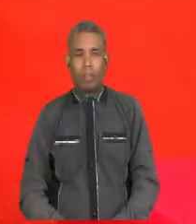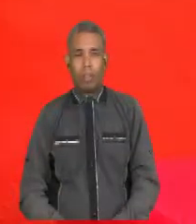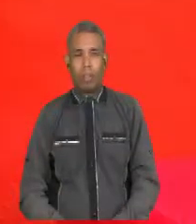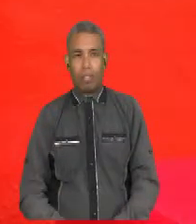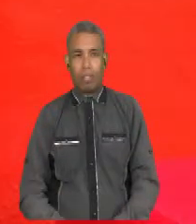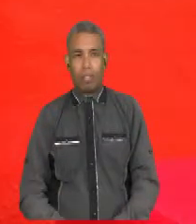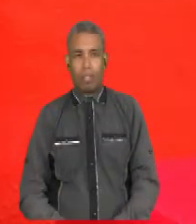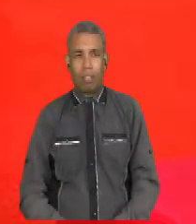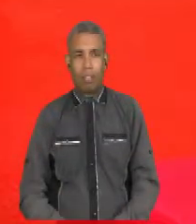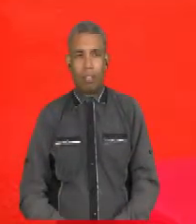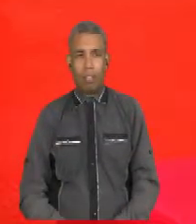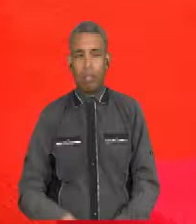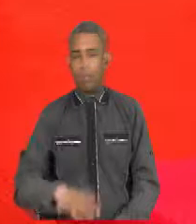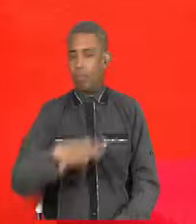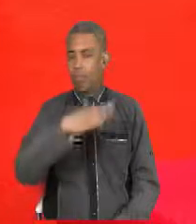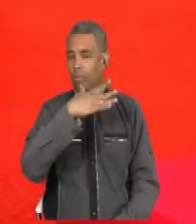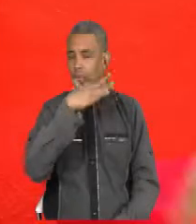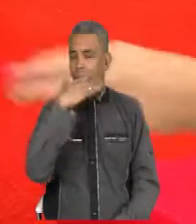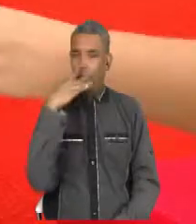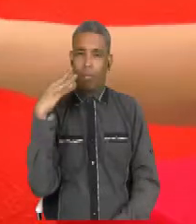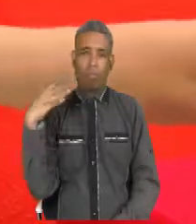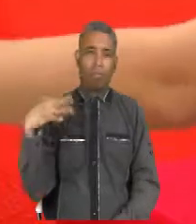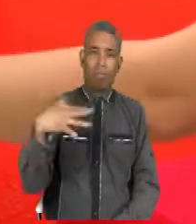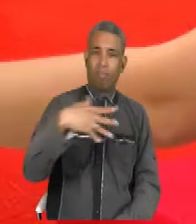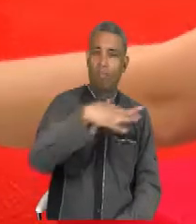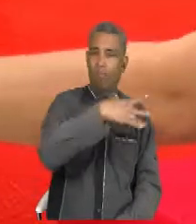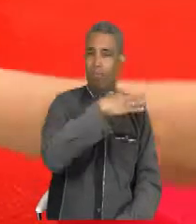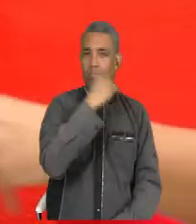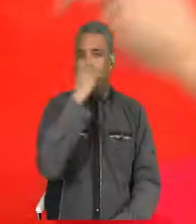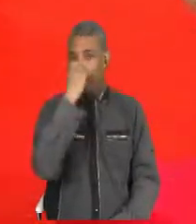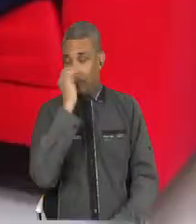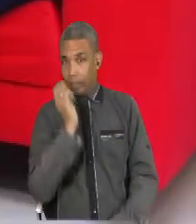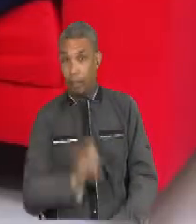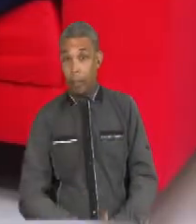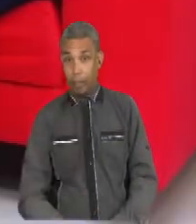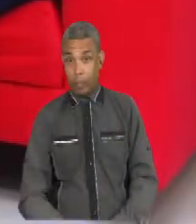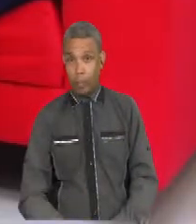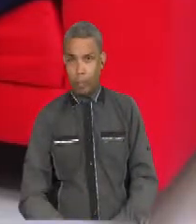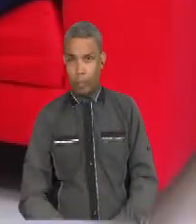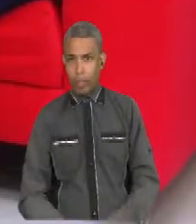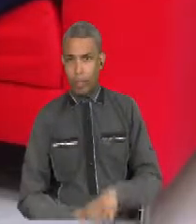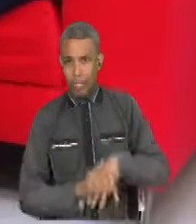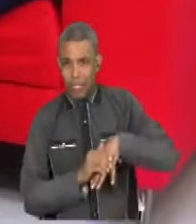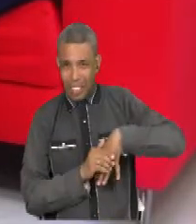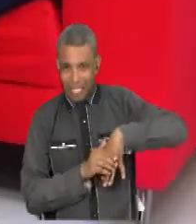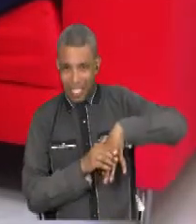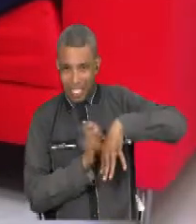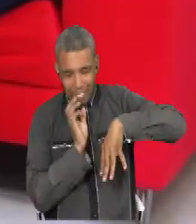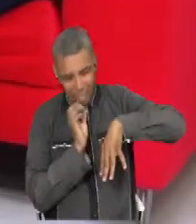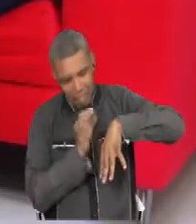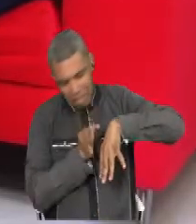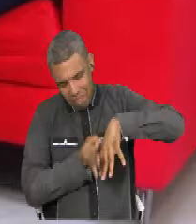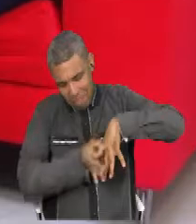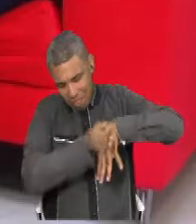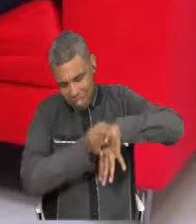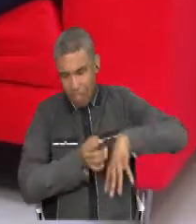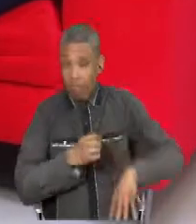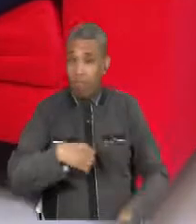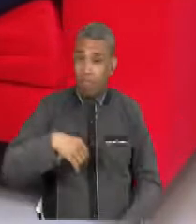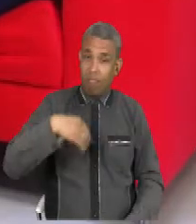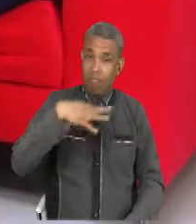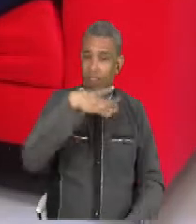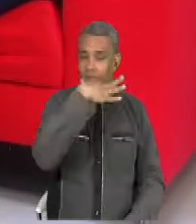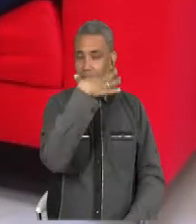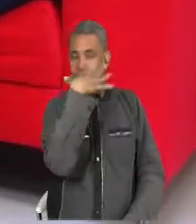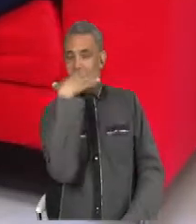aroma es delicioso, son las feromonas. Este es el splash con feromonas, es una de las marcas que vendemos. Se aplican en todo el cuerpo para aumentar el